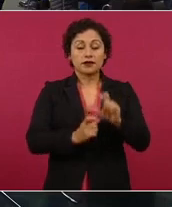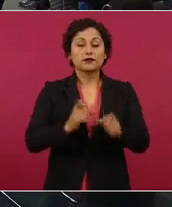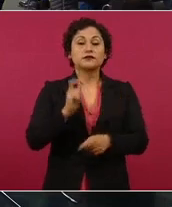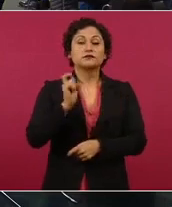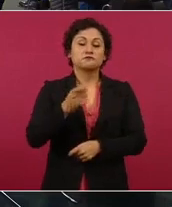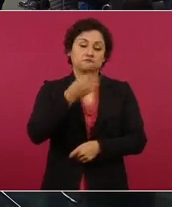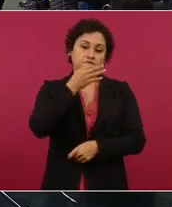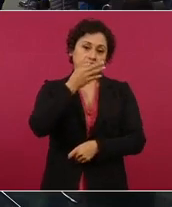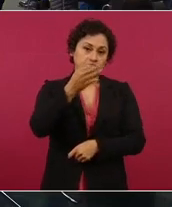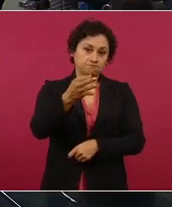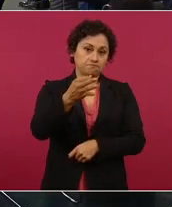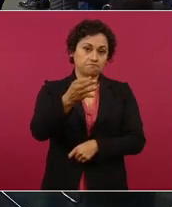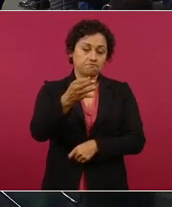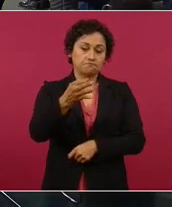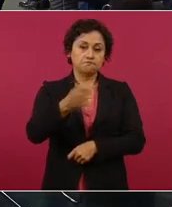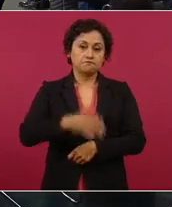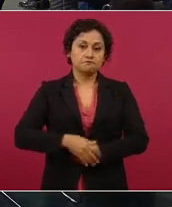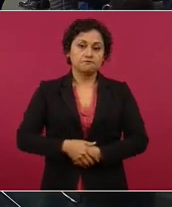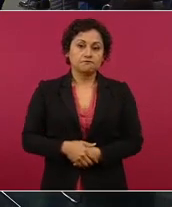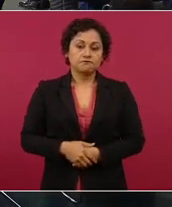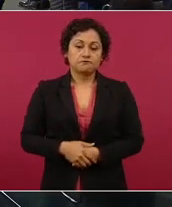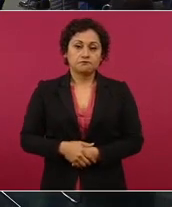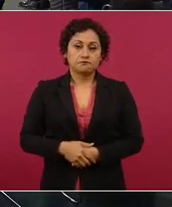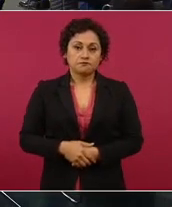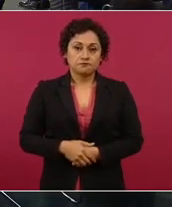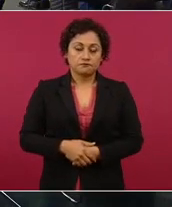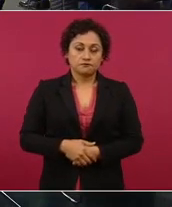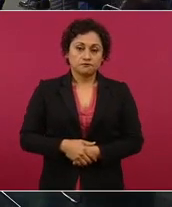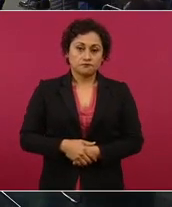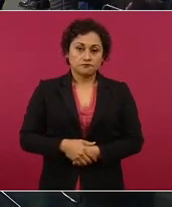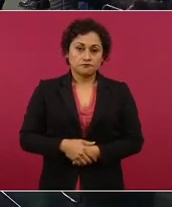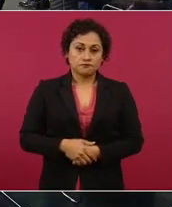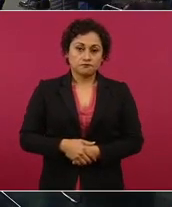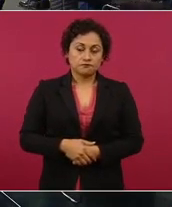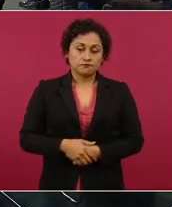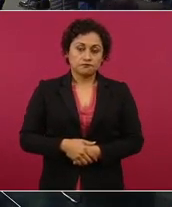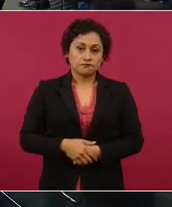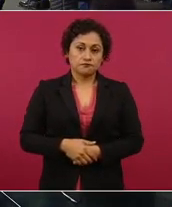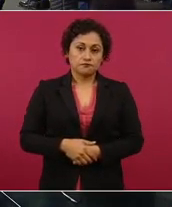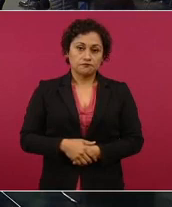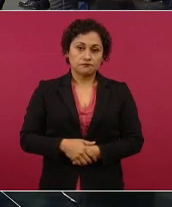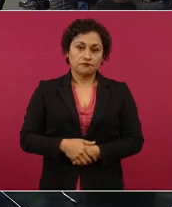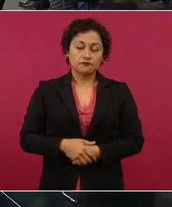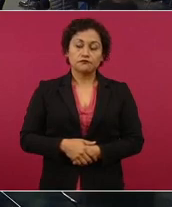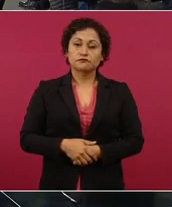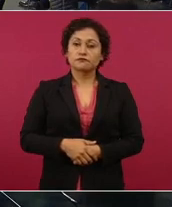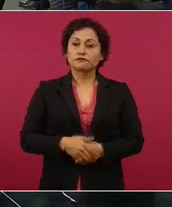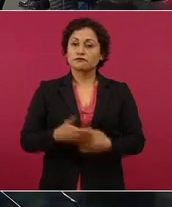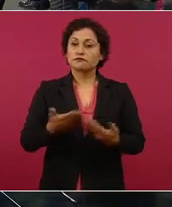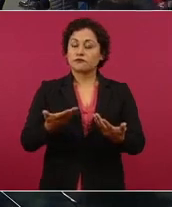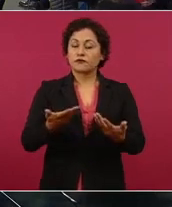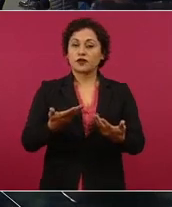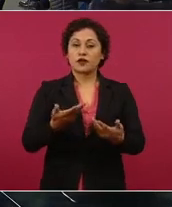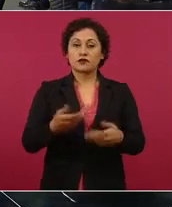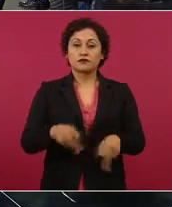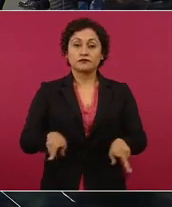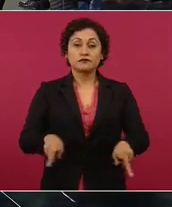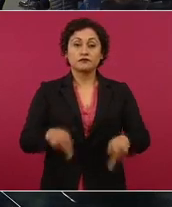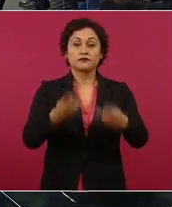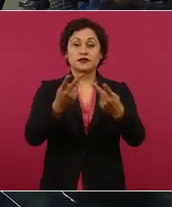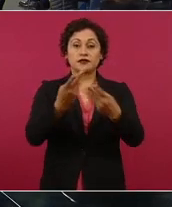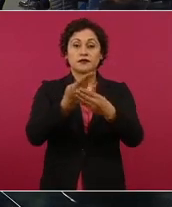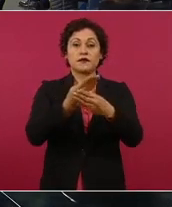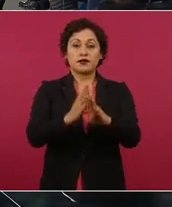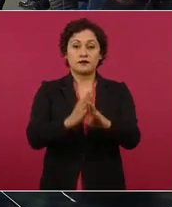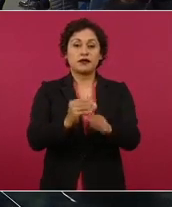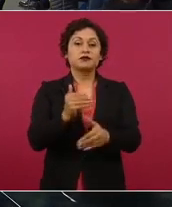informar que todavía está en proceso la venta,